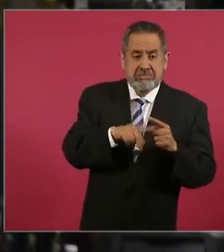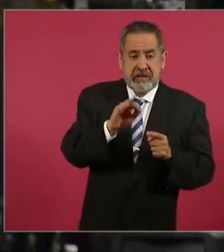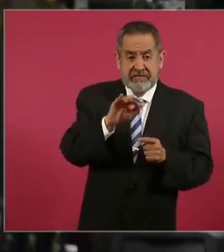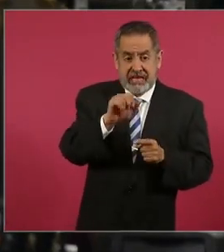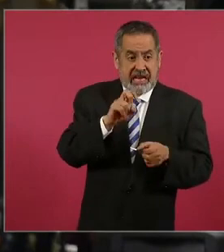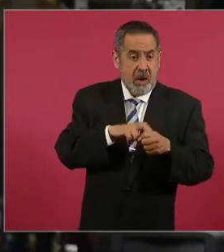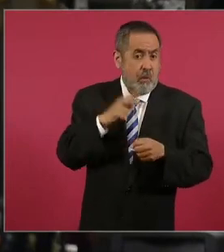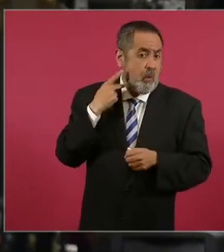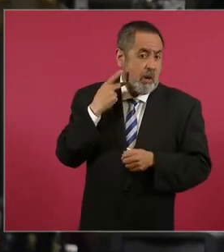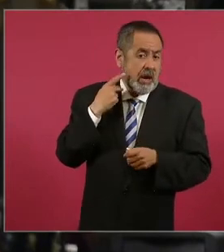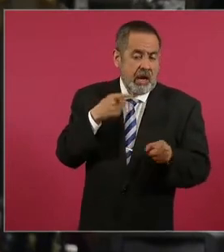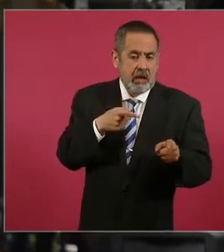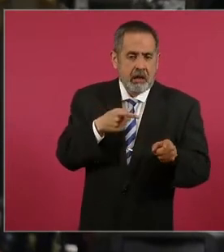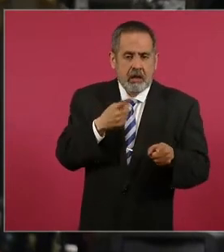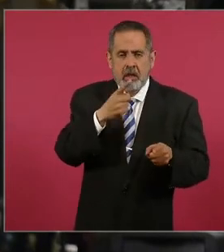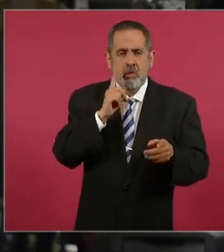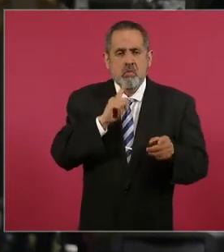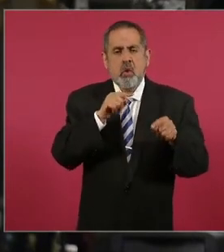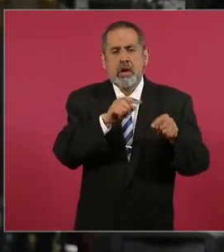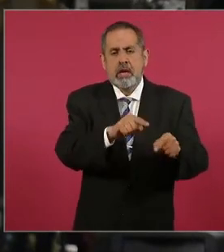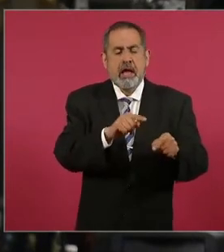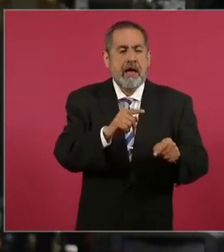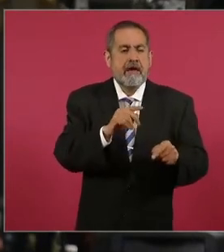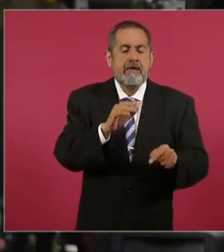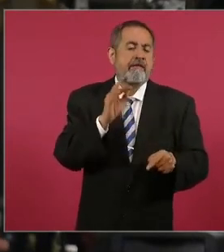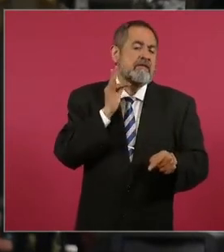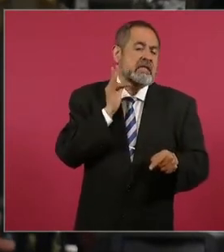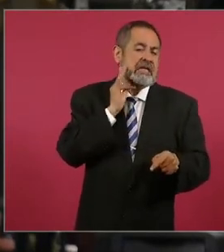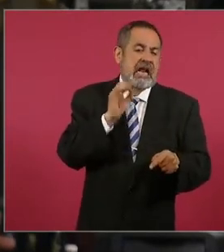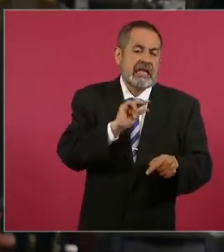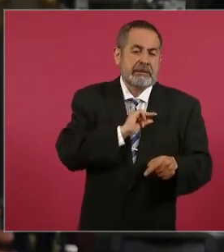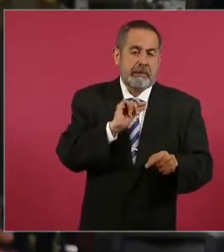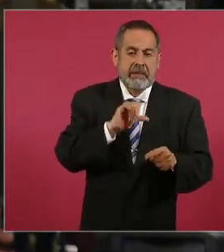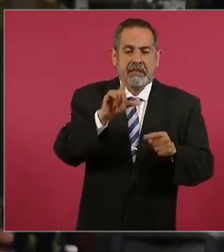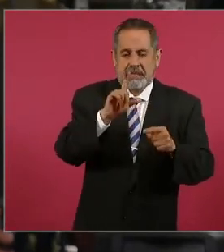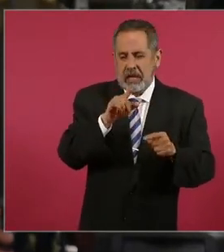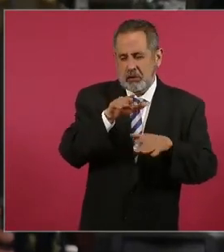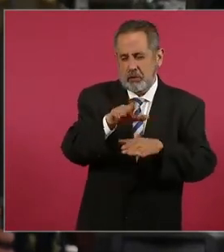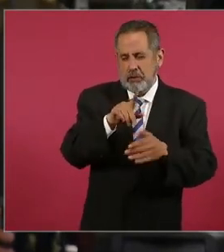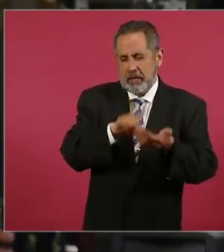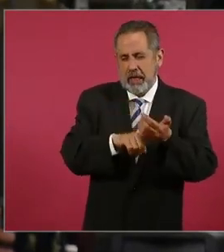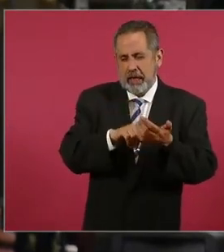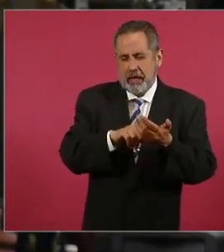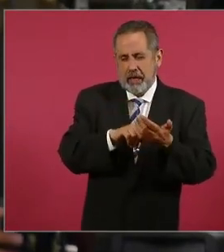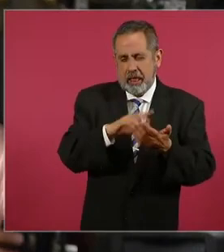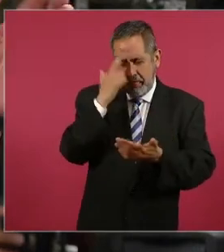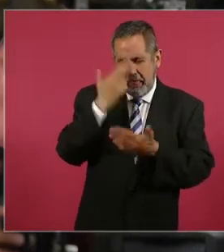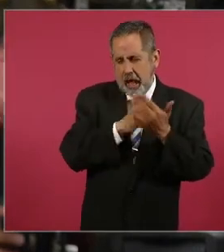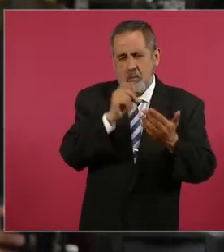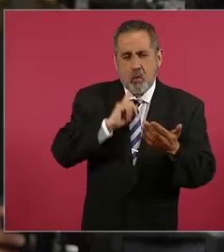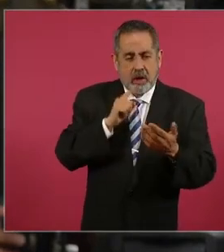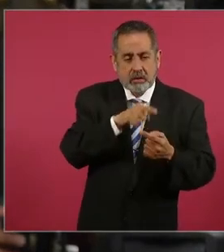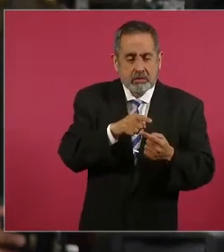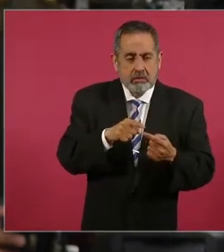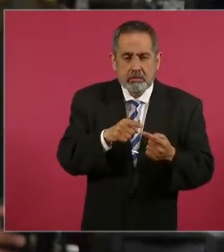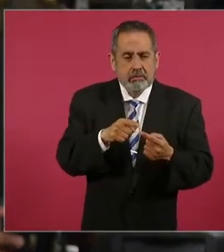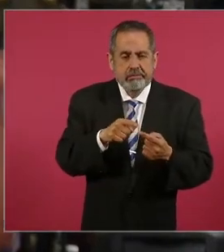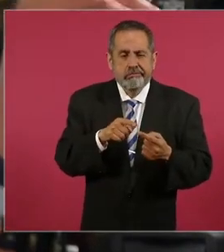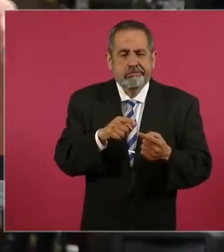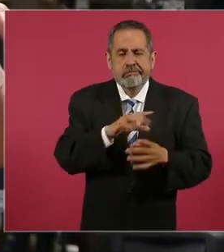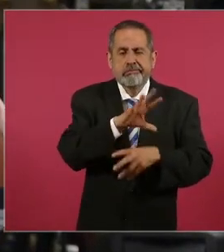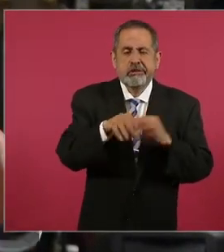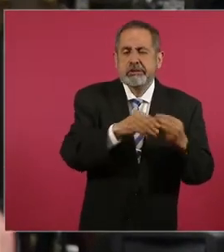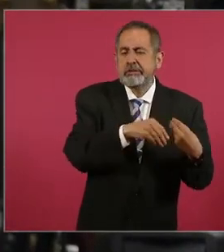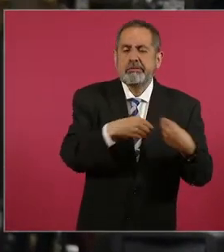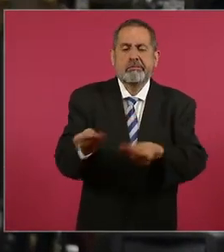Puebla, una de ellas en la Fiscalía Especializada de Delitos Sexuales contra Mujeres, pero pues todo fue relegado a la